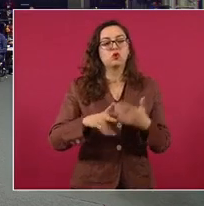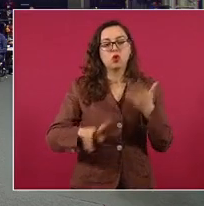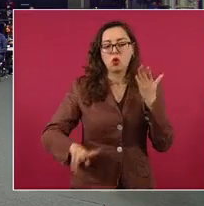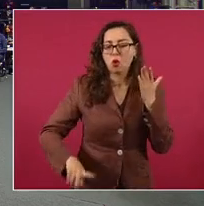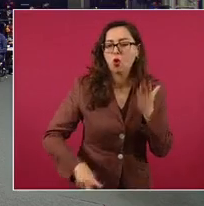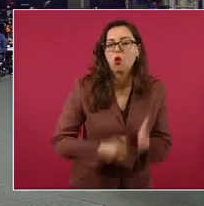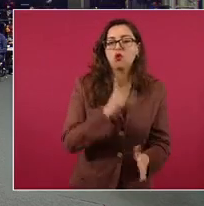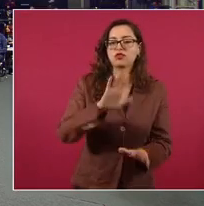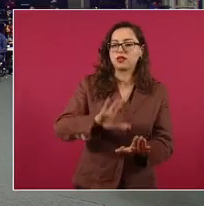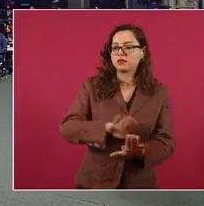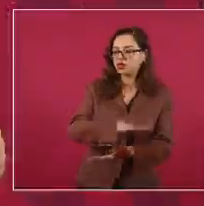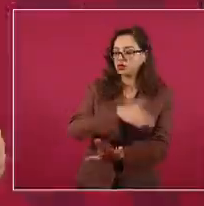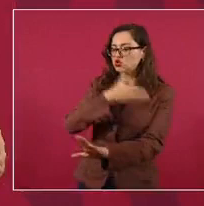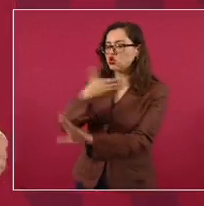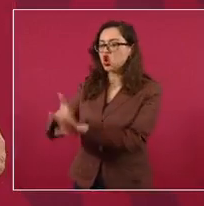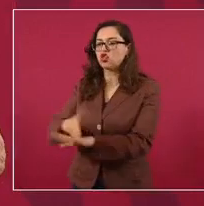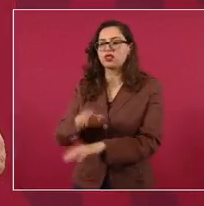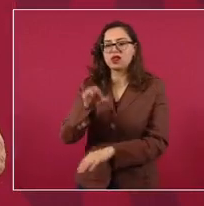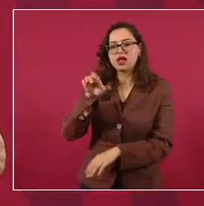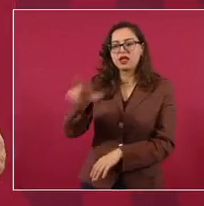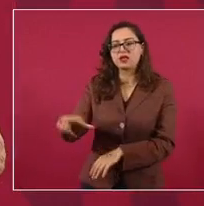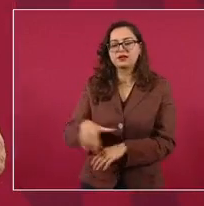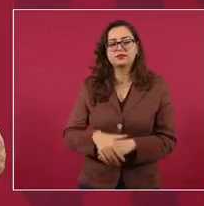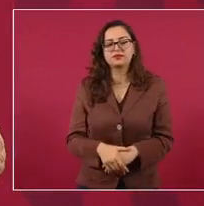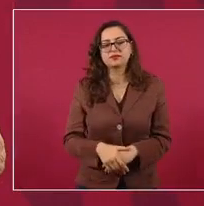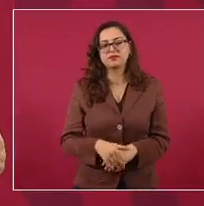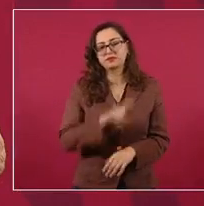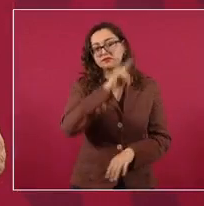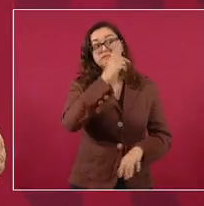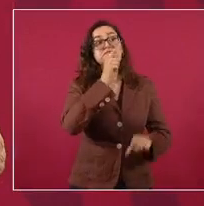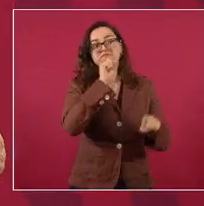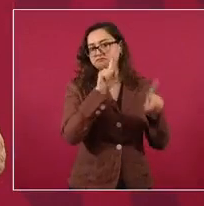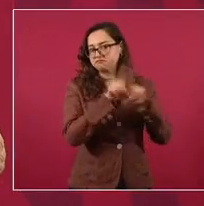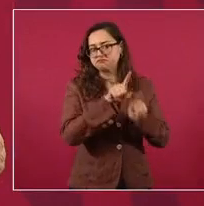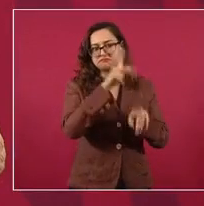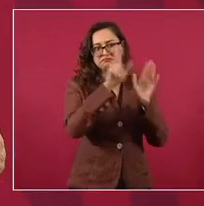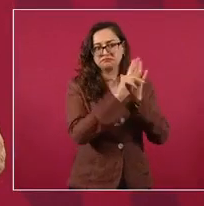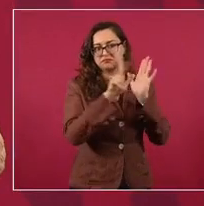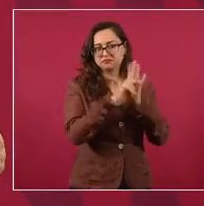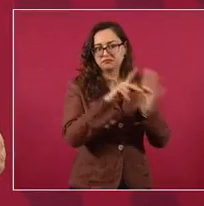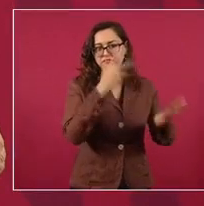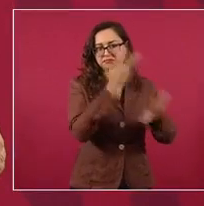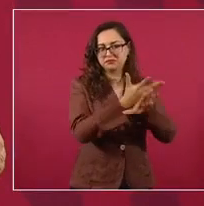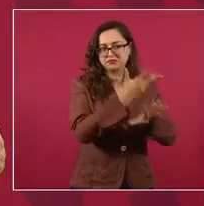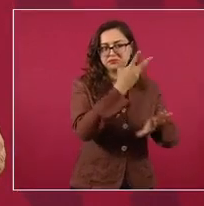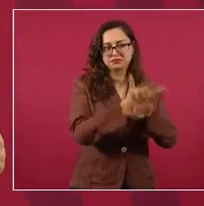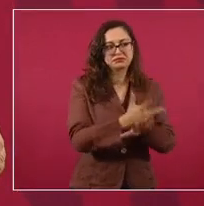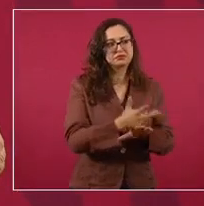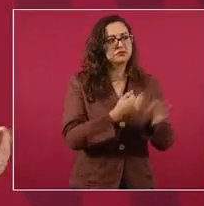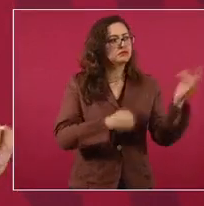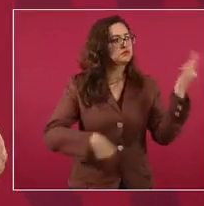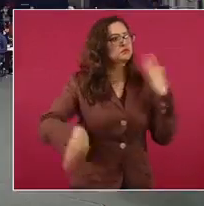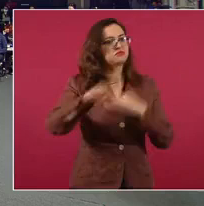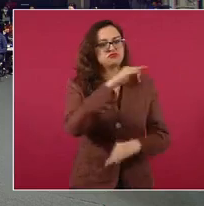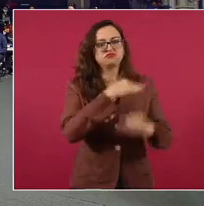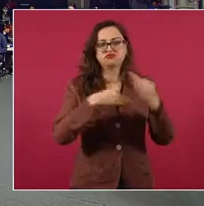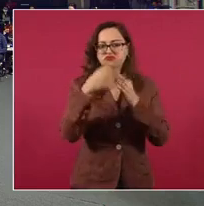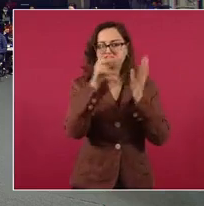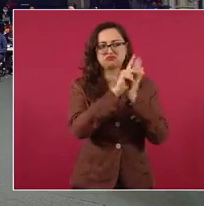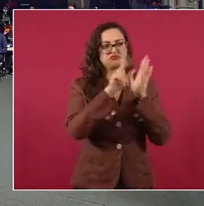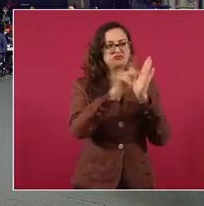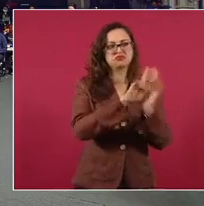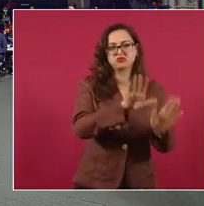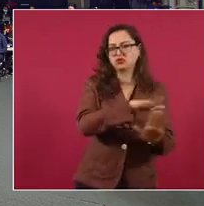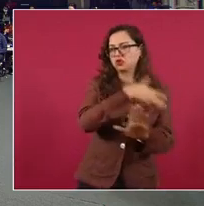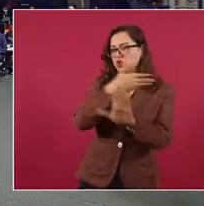del Washington Post, o del Wall Street Journal, del Financial Times, y